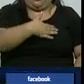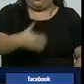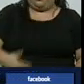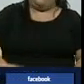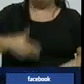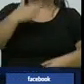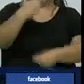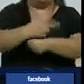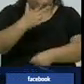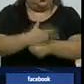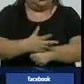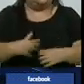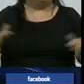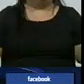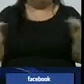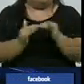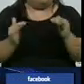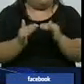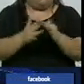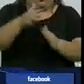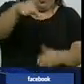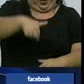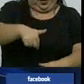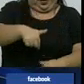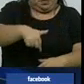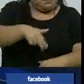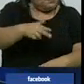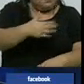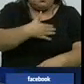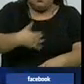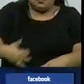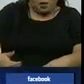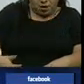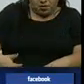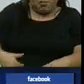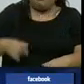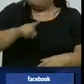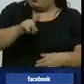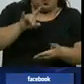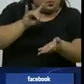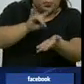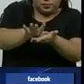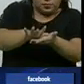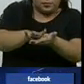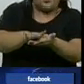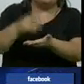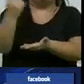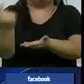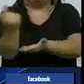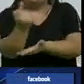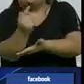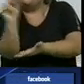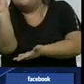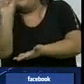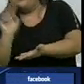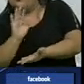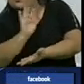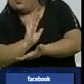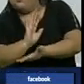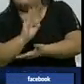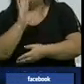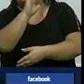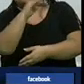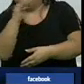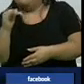que si en dado caso, el presidente que se encuentra todavía en funciones no llega a expulsar a la representación venezolana de este país,